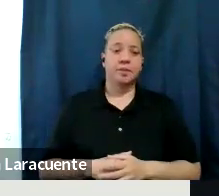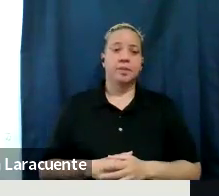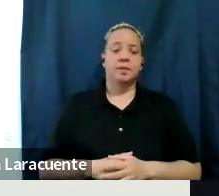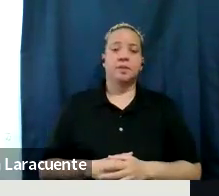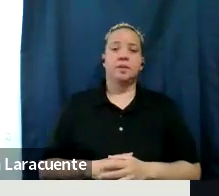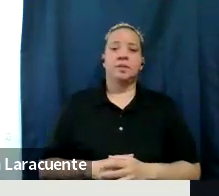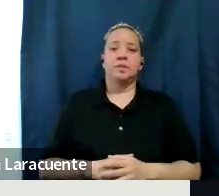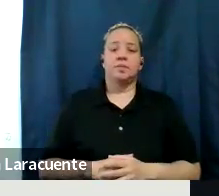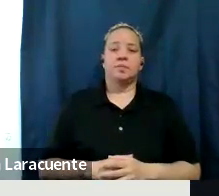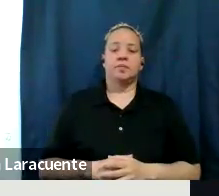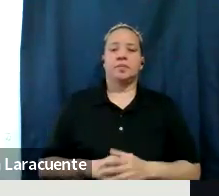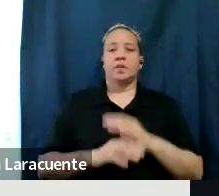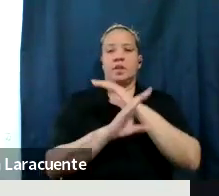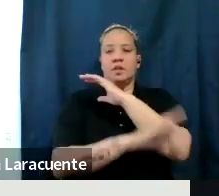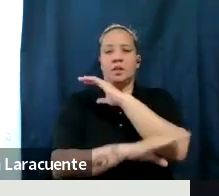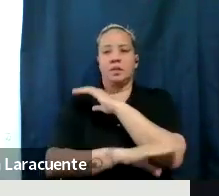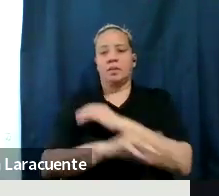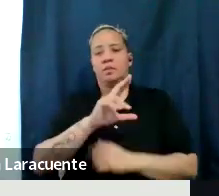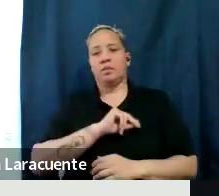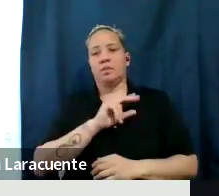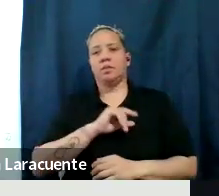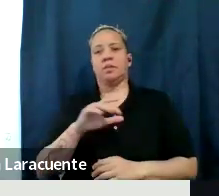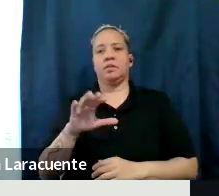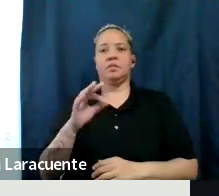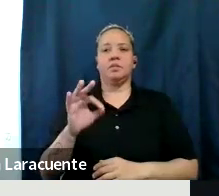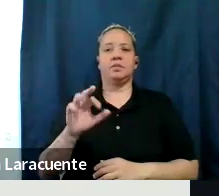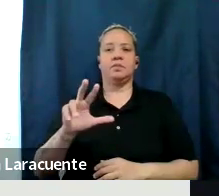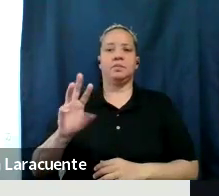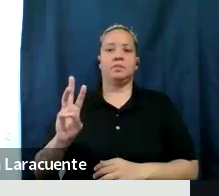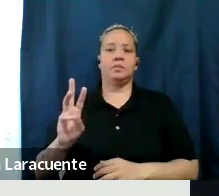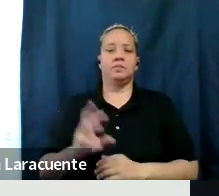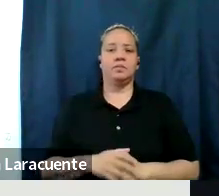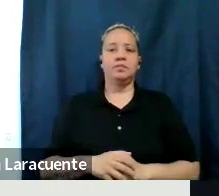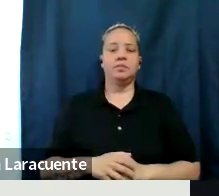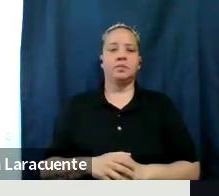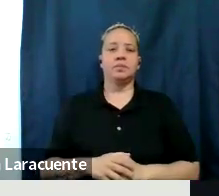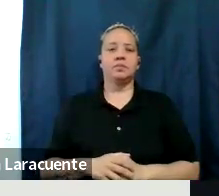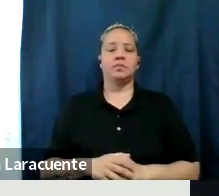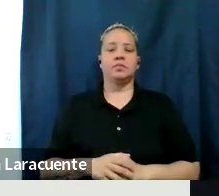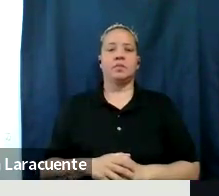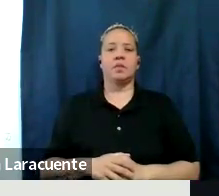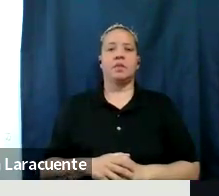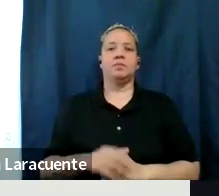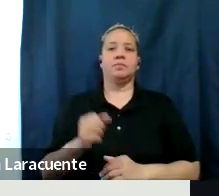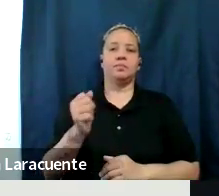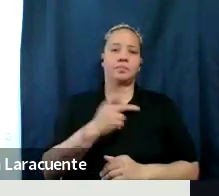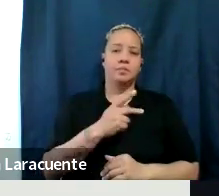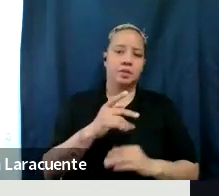entre septiembre y noviembre de 1936. Volviendo a la entrevista